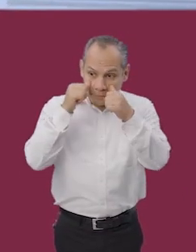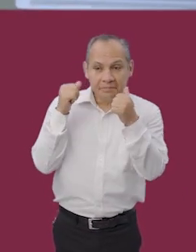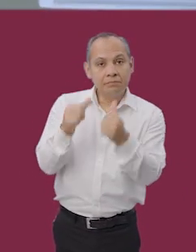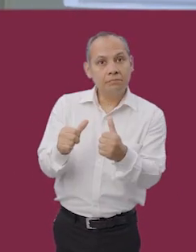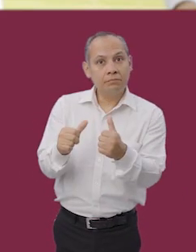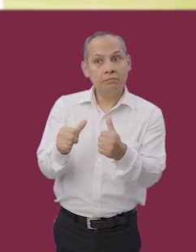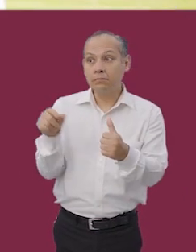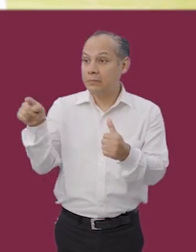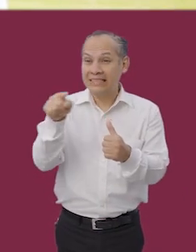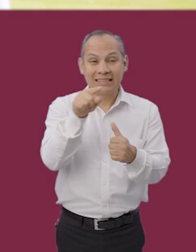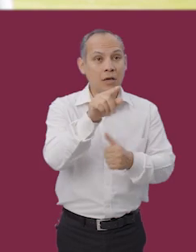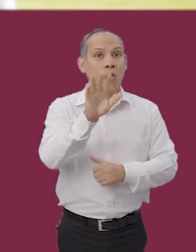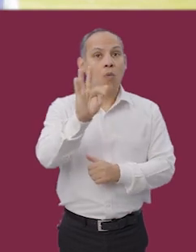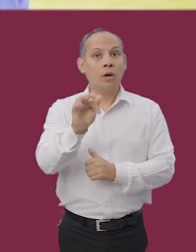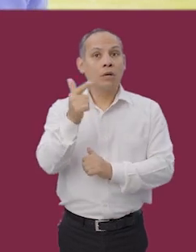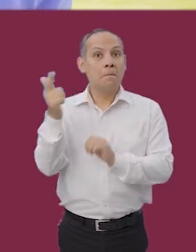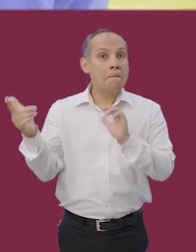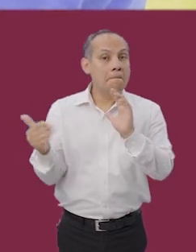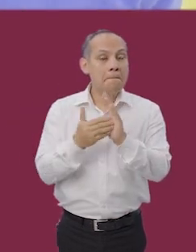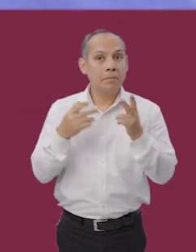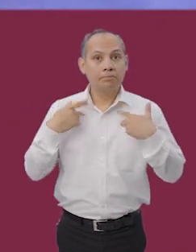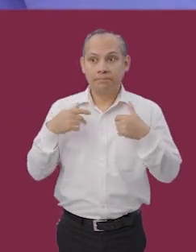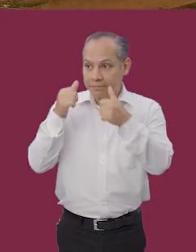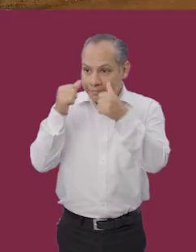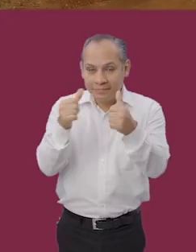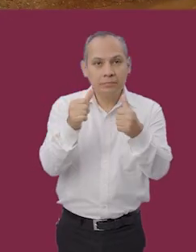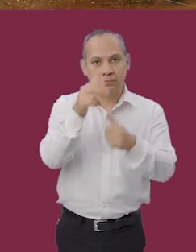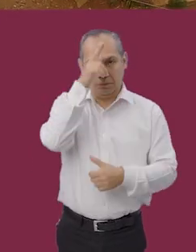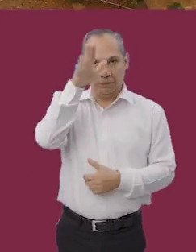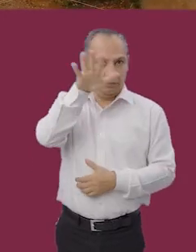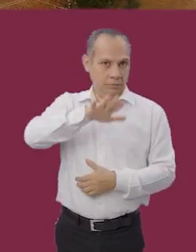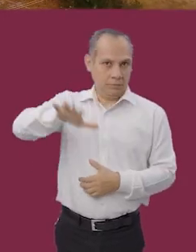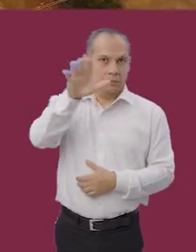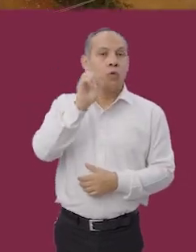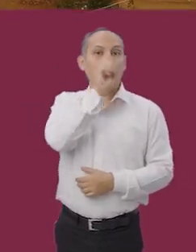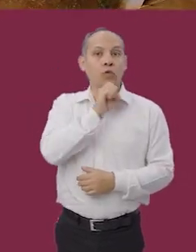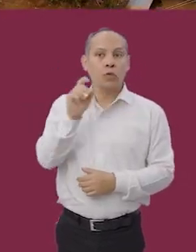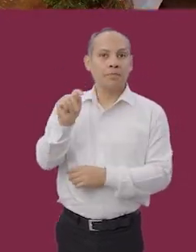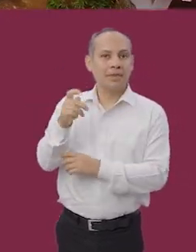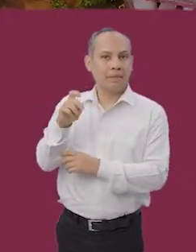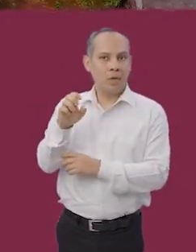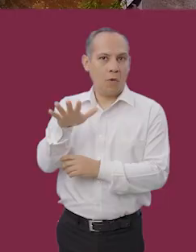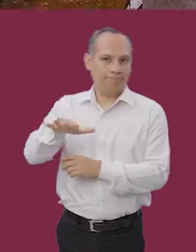atención médica, se brindaron más de 47 mil consultas en las regiones Huasteca